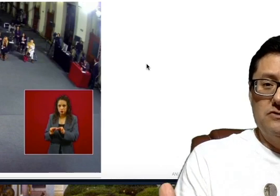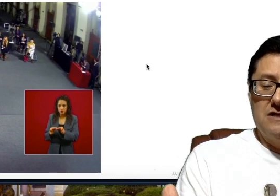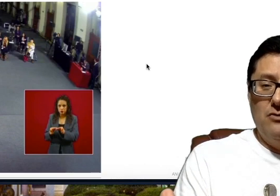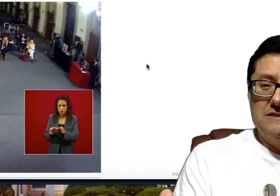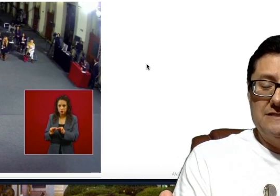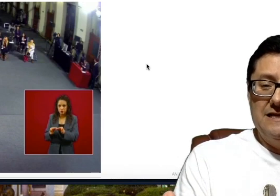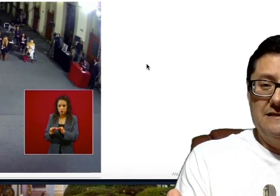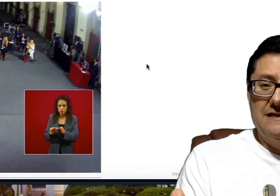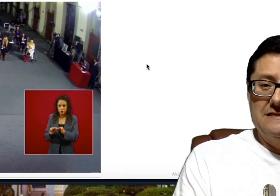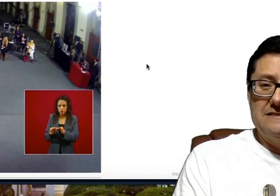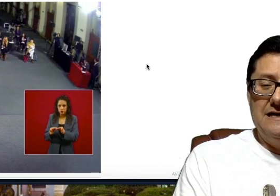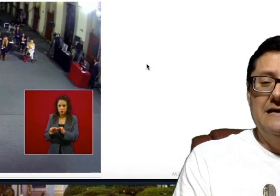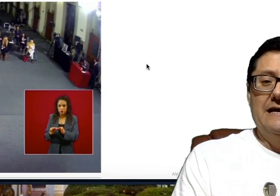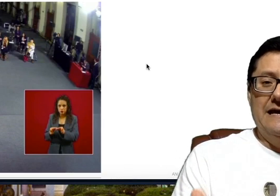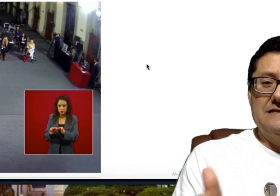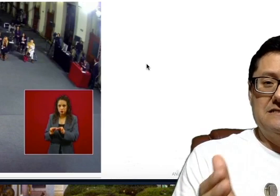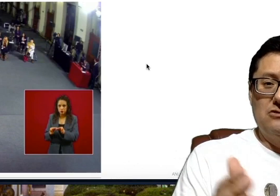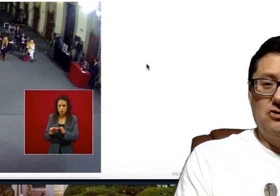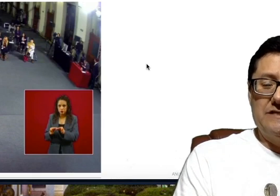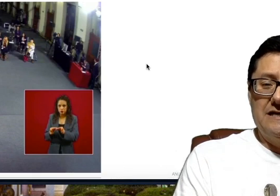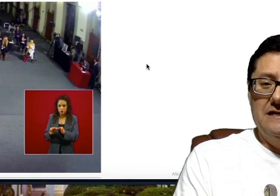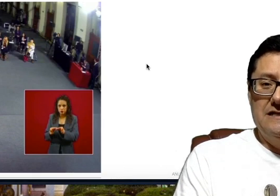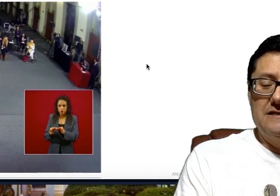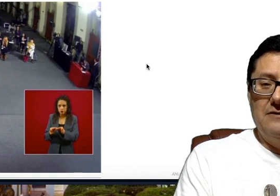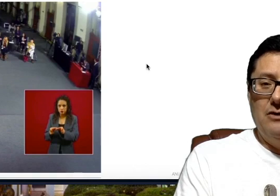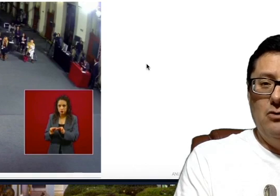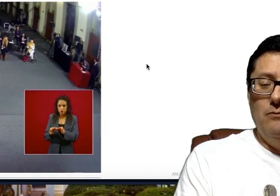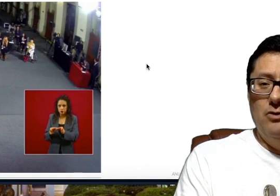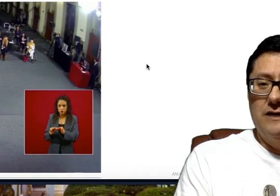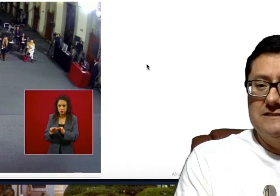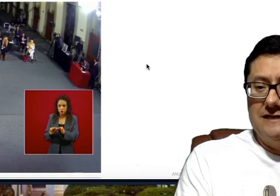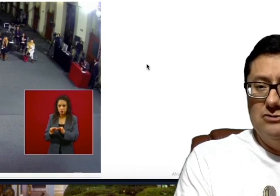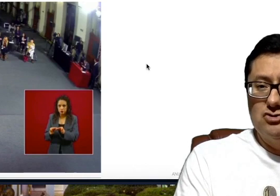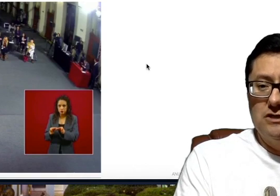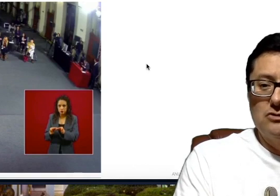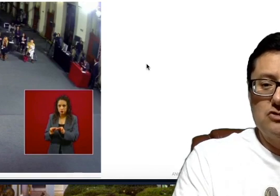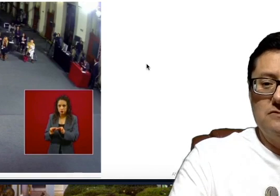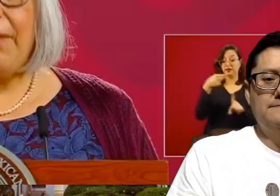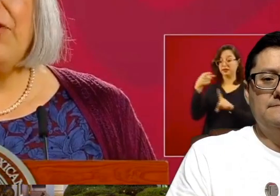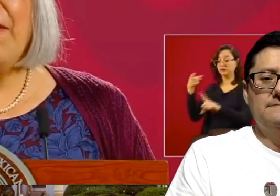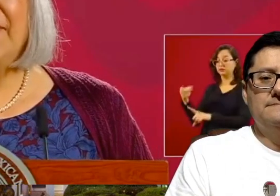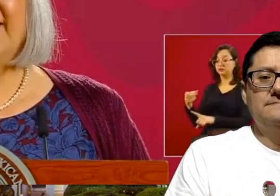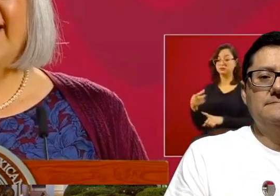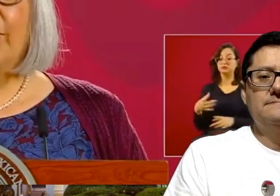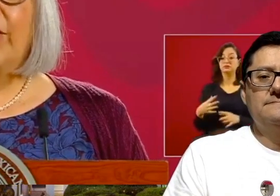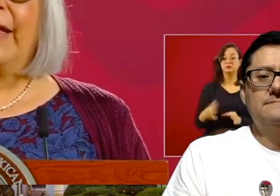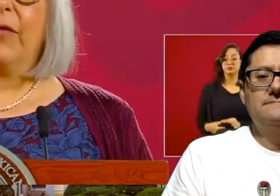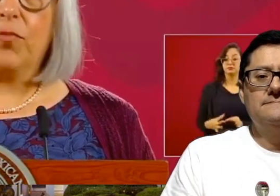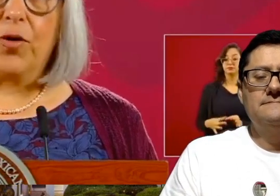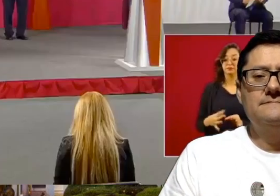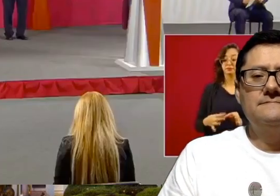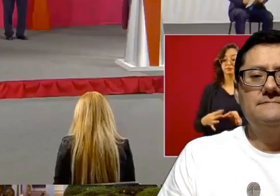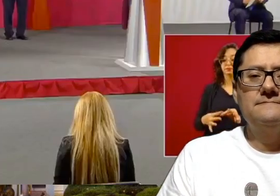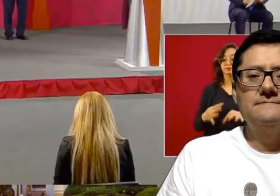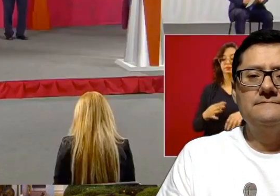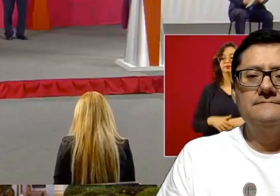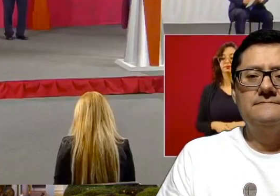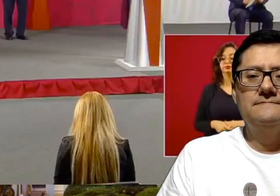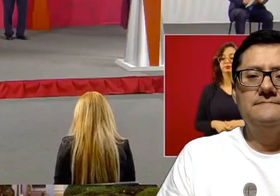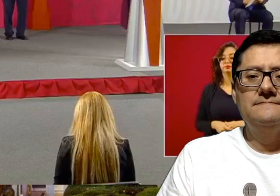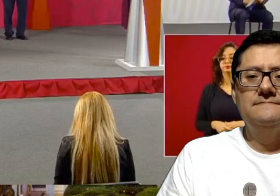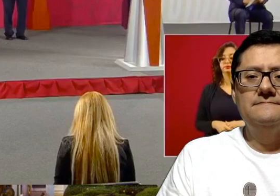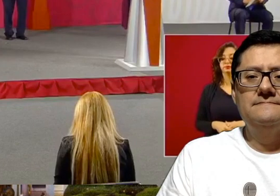como consecuencia de esta exitosa gira de trabajo por Estados Unidos. Voy a pasar ahora, y un poco es